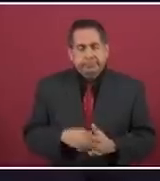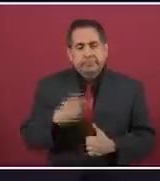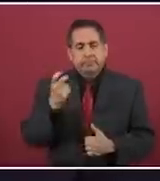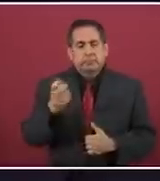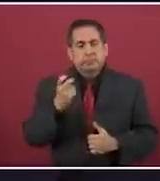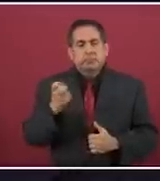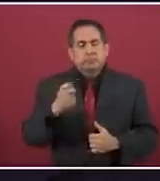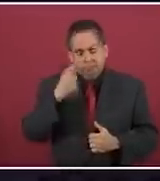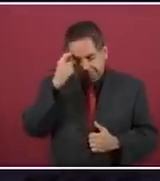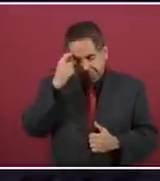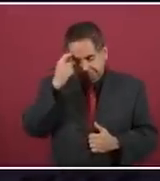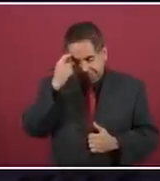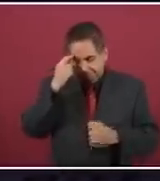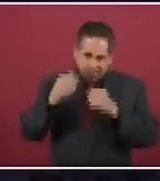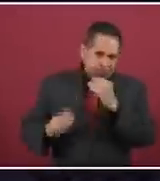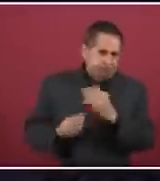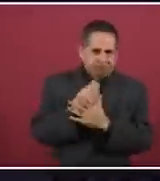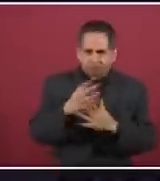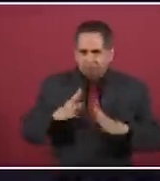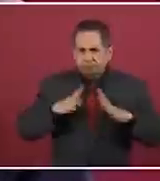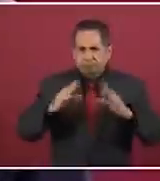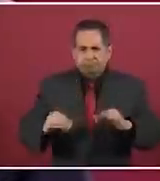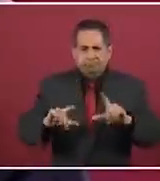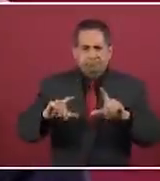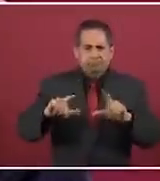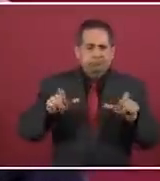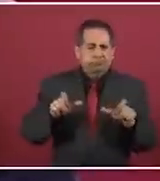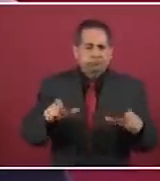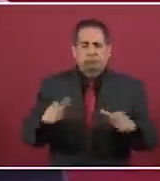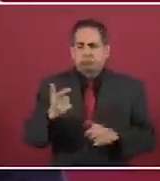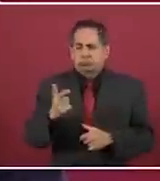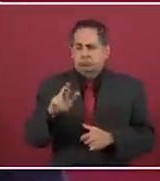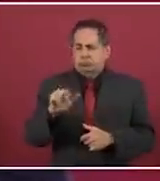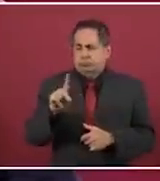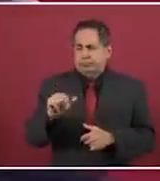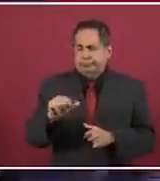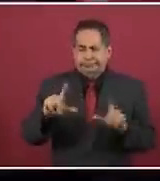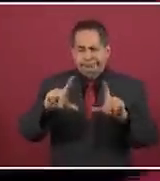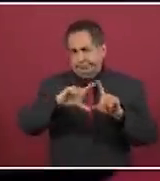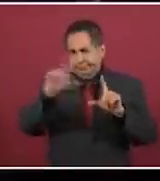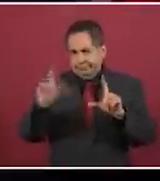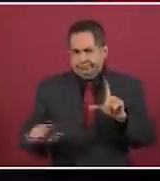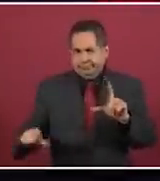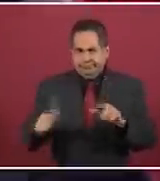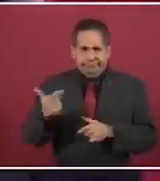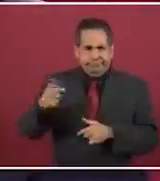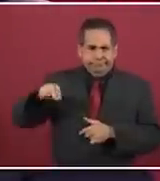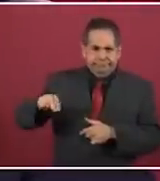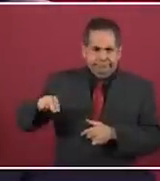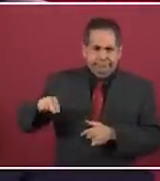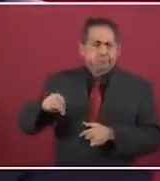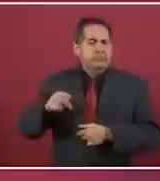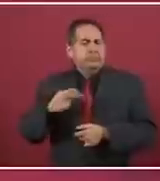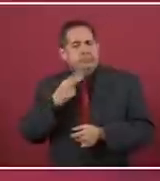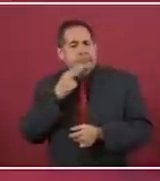se creó la Guardia Nacional, para garantizar la seguridad pública, que haya presencia en todo el